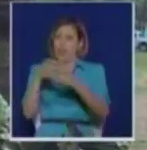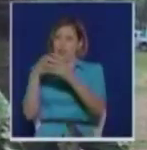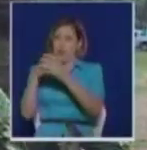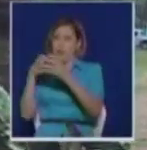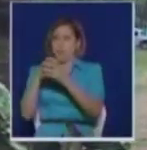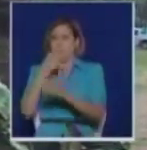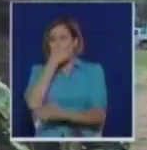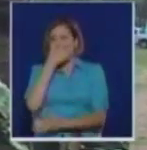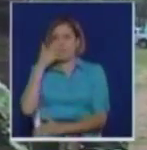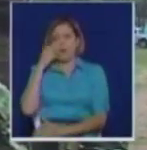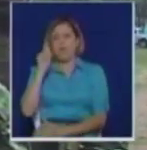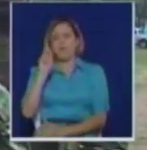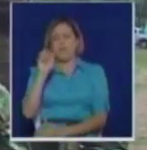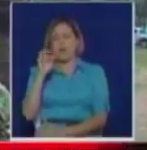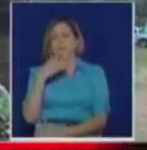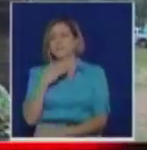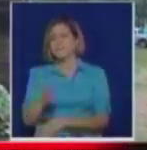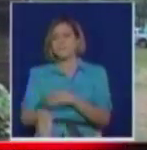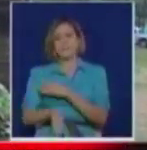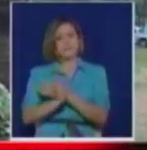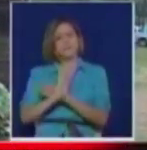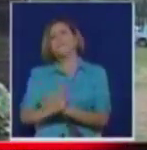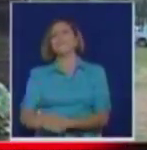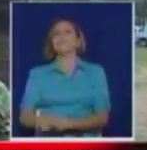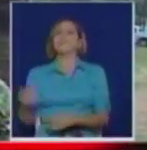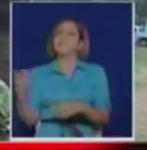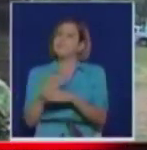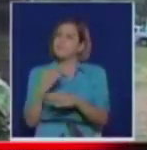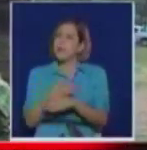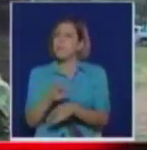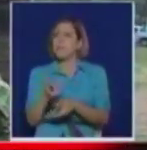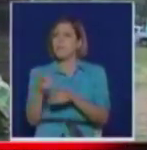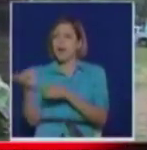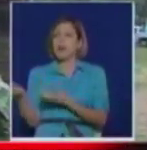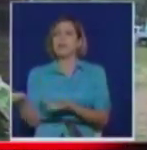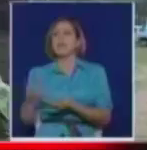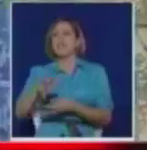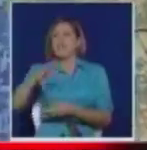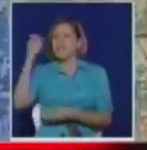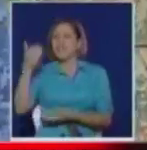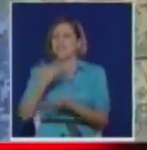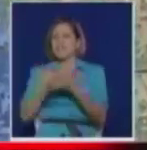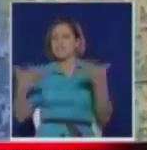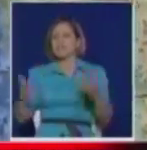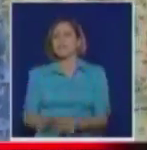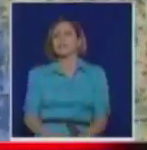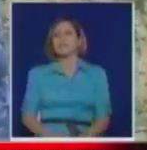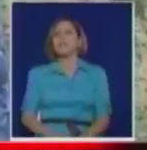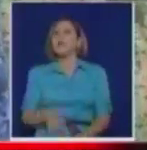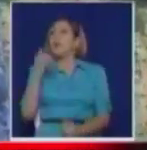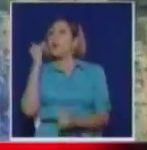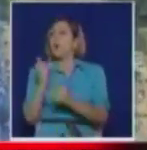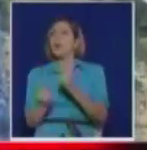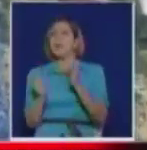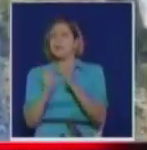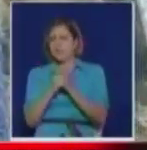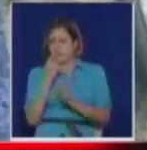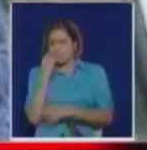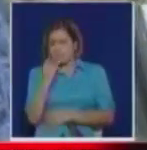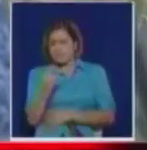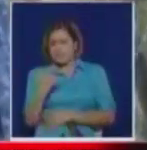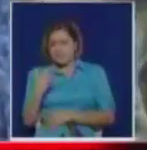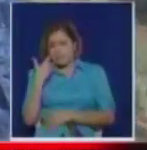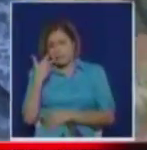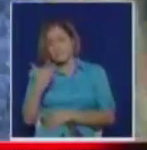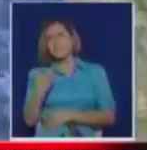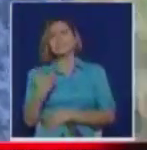frente donde viene delinquiendo en forma permanente en esta jurisdicción. Finalmente, lo que más llamó la atención de las autoridades fue el